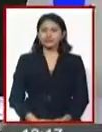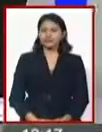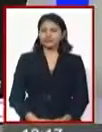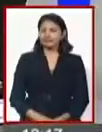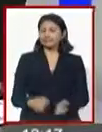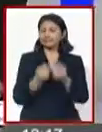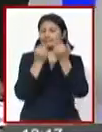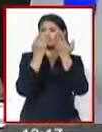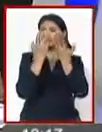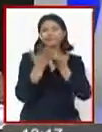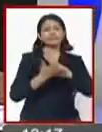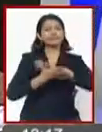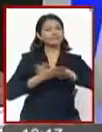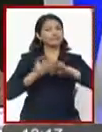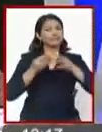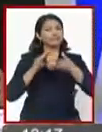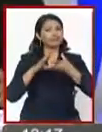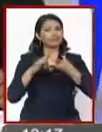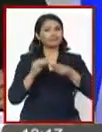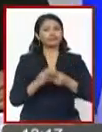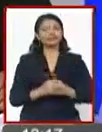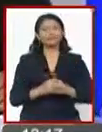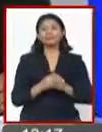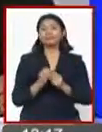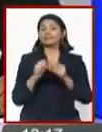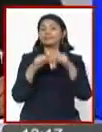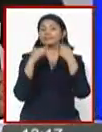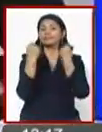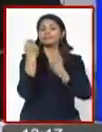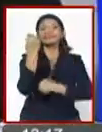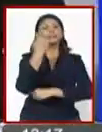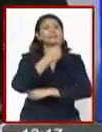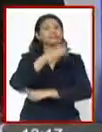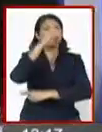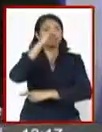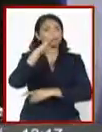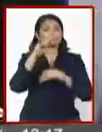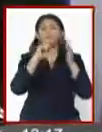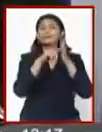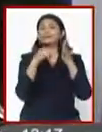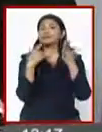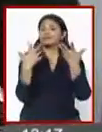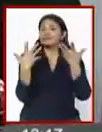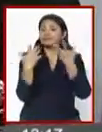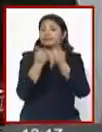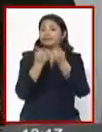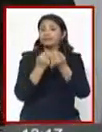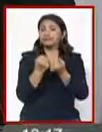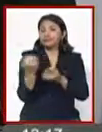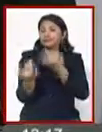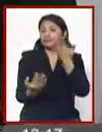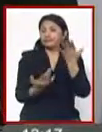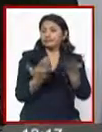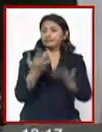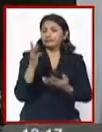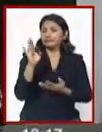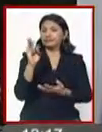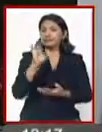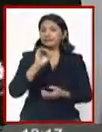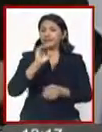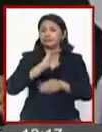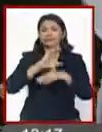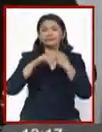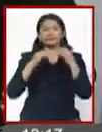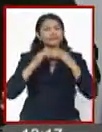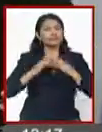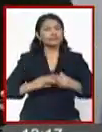y es lamentable la historia que le vamos a contar enseguida en brigadas al día porque un hombre luego de sufrir un accidente de tránsito se quemó el más de 70% de